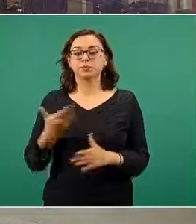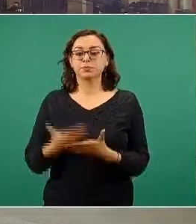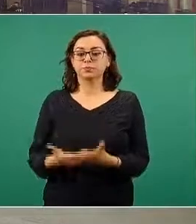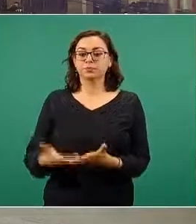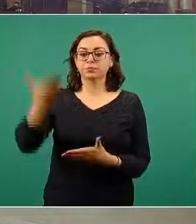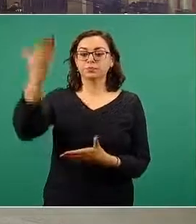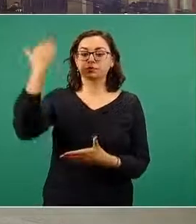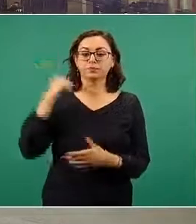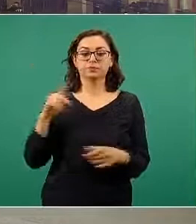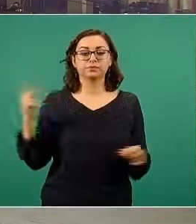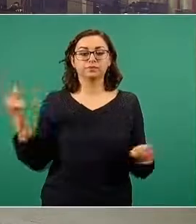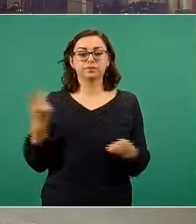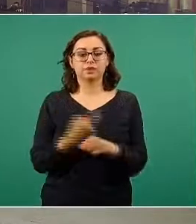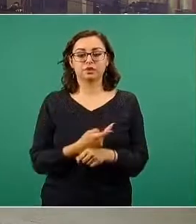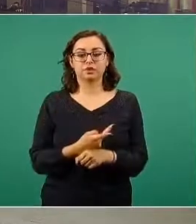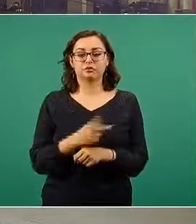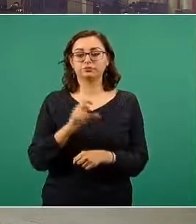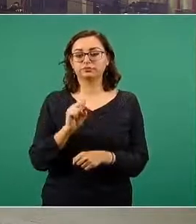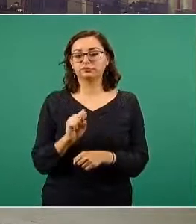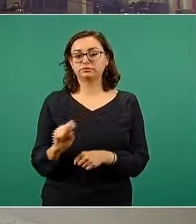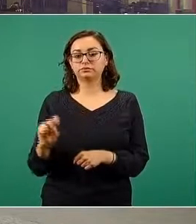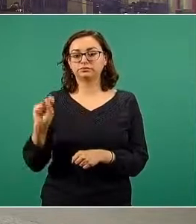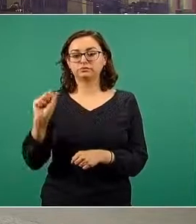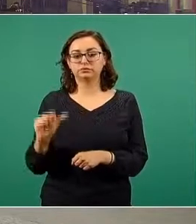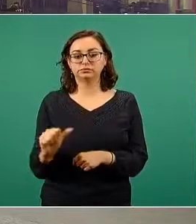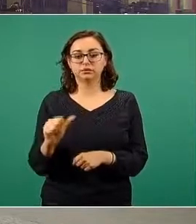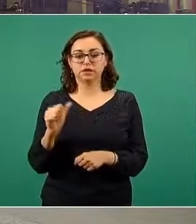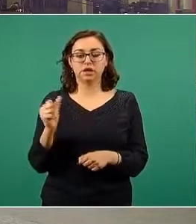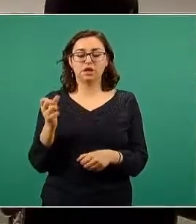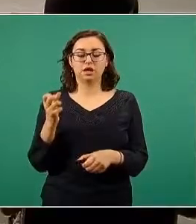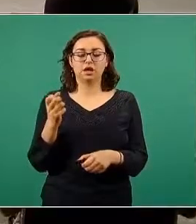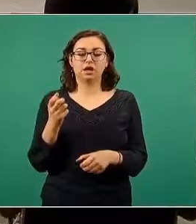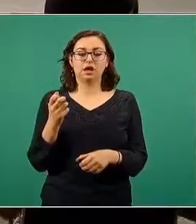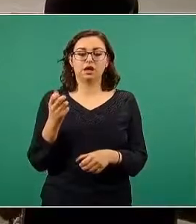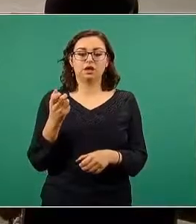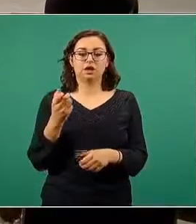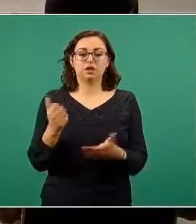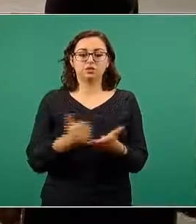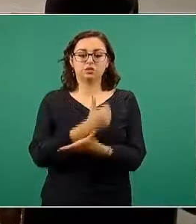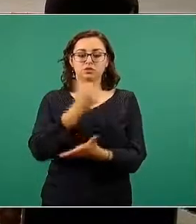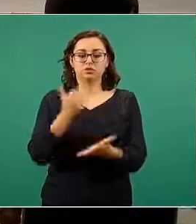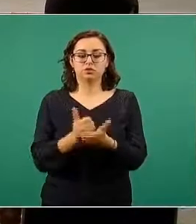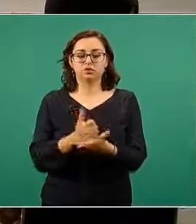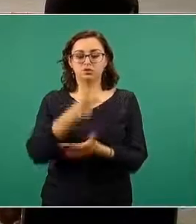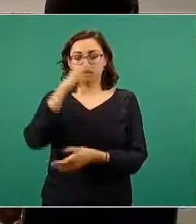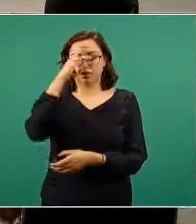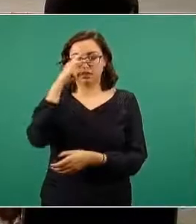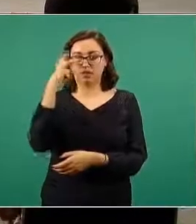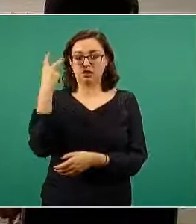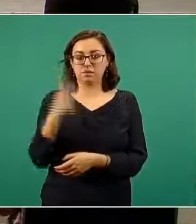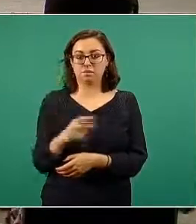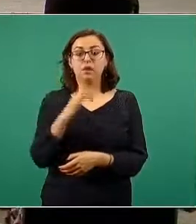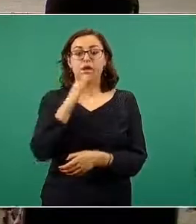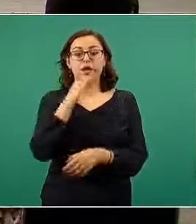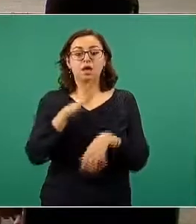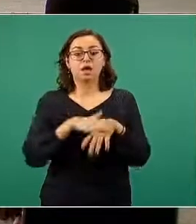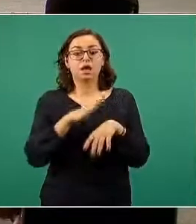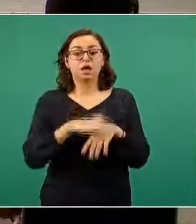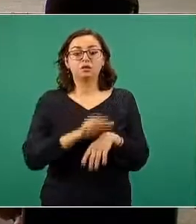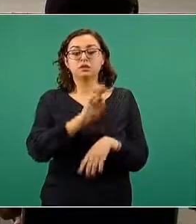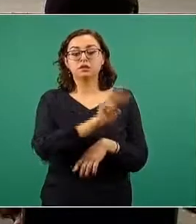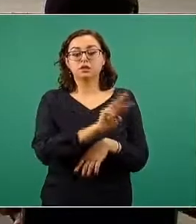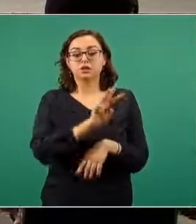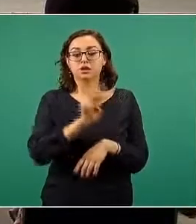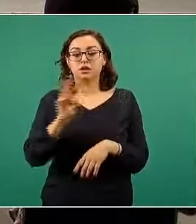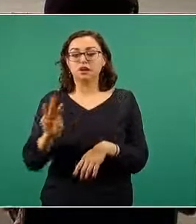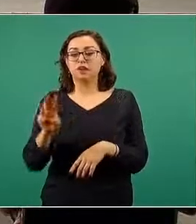pasados hubo una alerta de la Secretaría de Salud de la Ciudad de México porque hubo una página falsa para que la gente se registrara para la